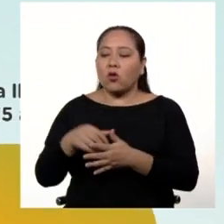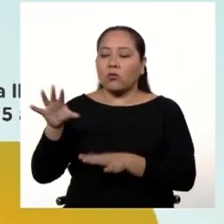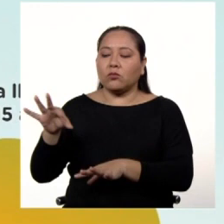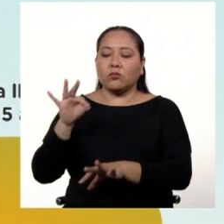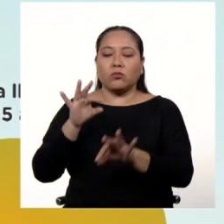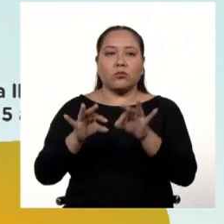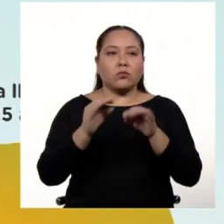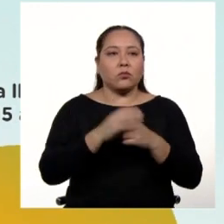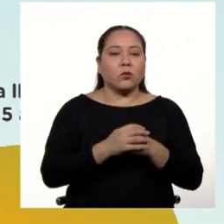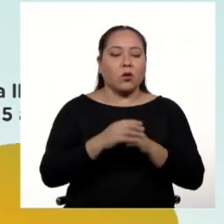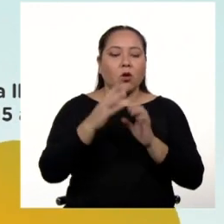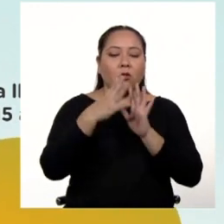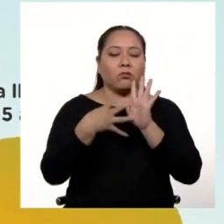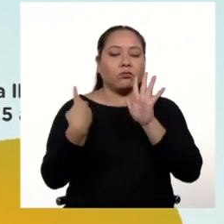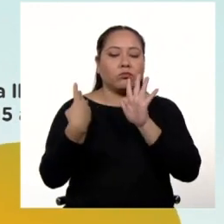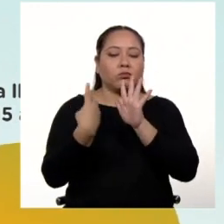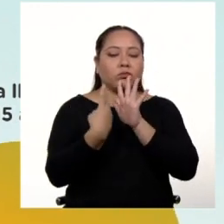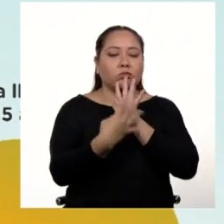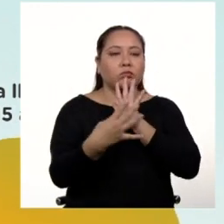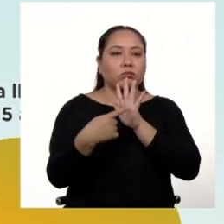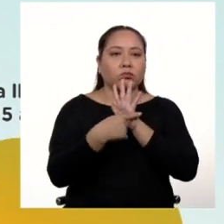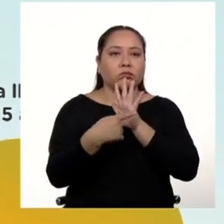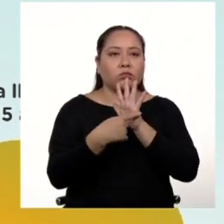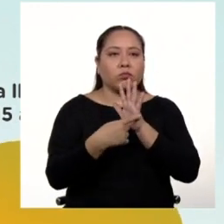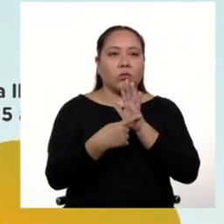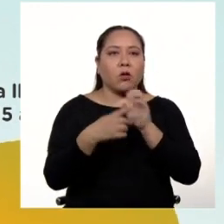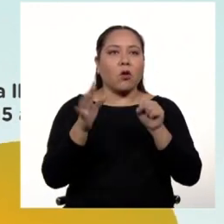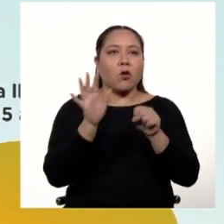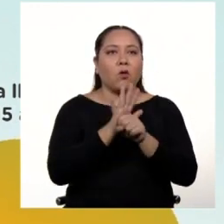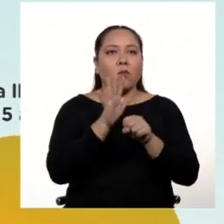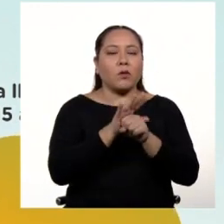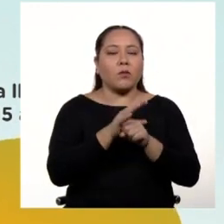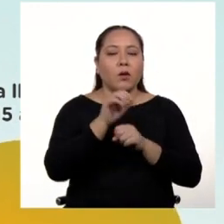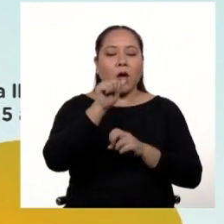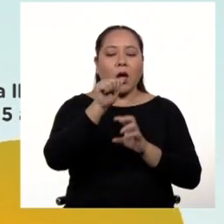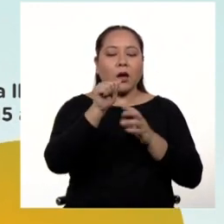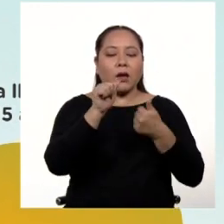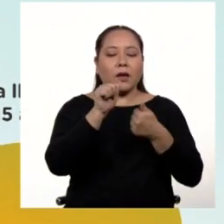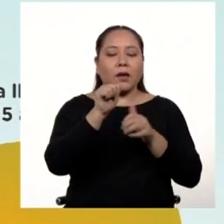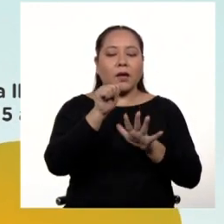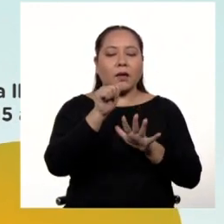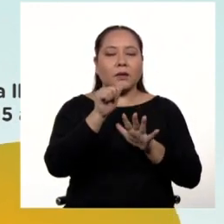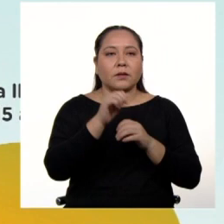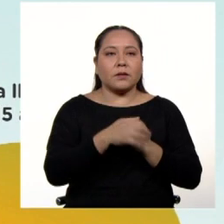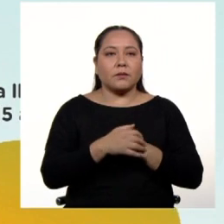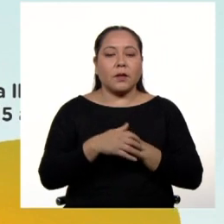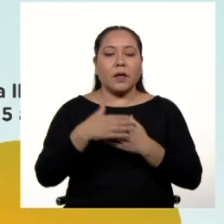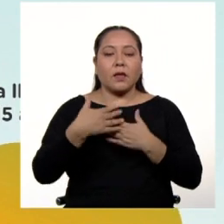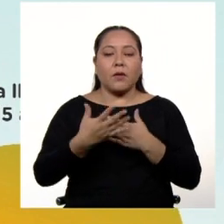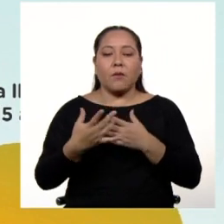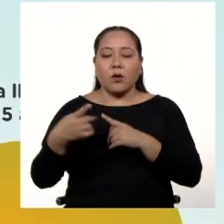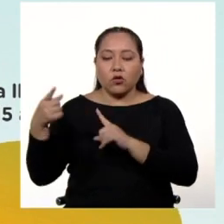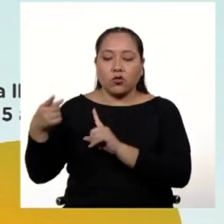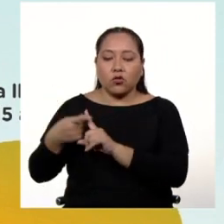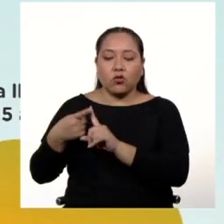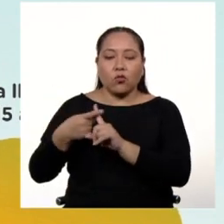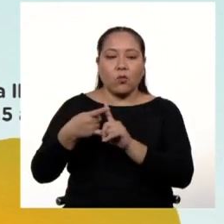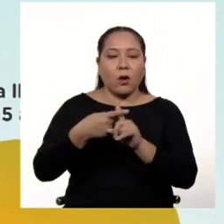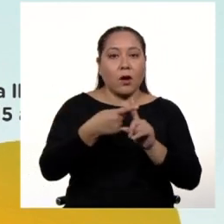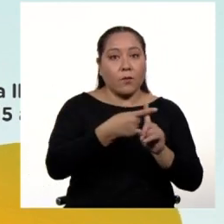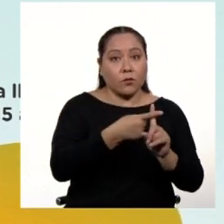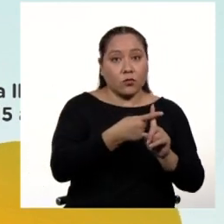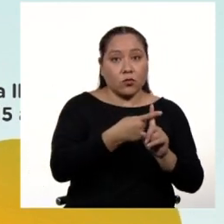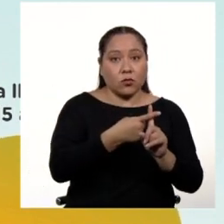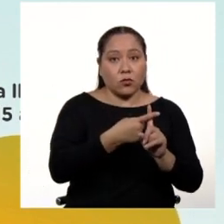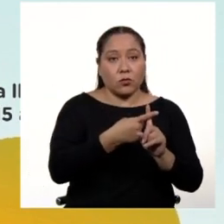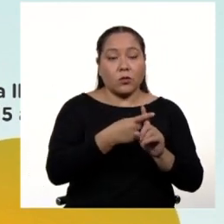y completamos la tabla hasta llegar al término a sub 15. Luego sumamos las cantidades de los 15